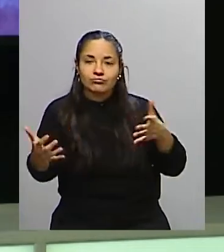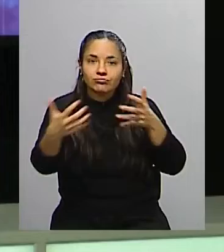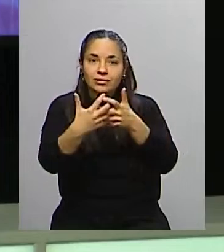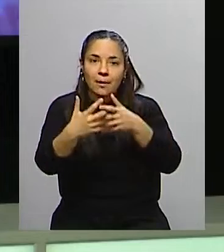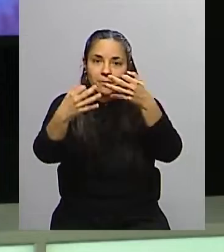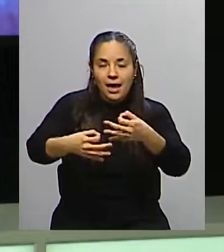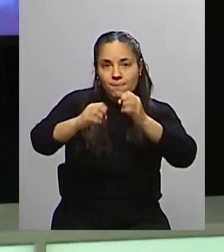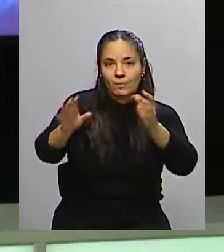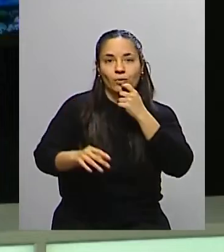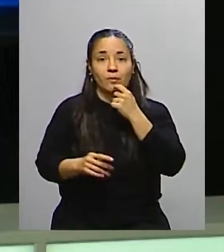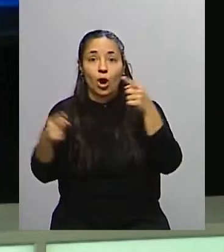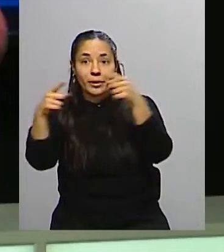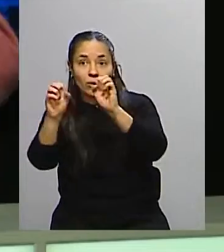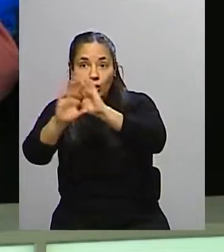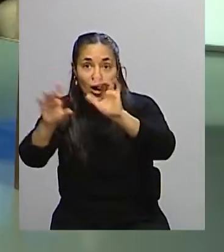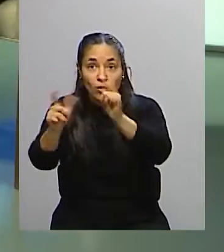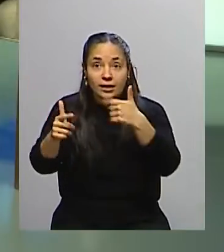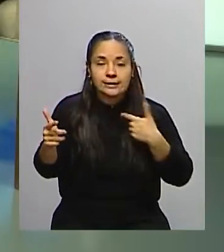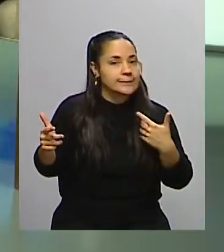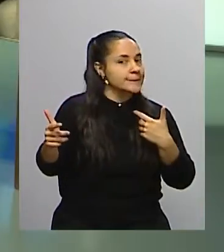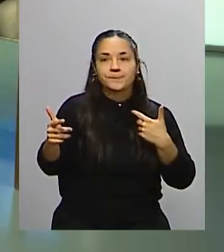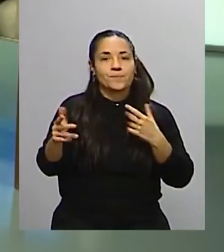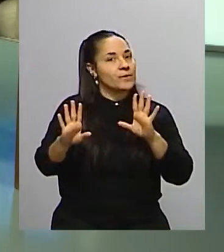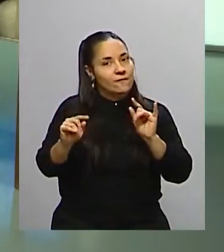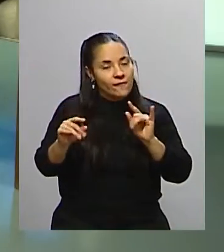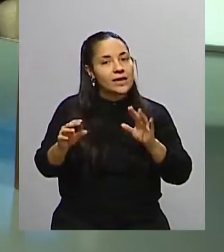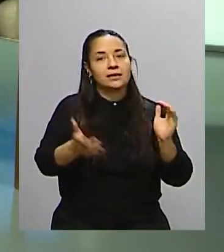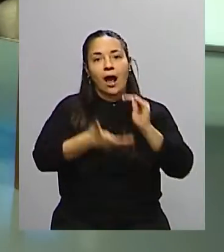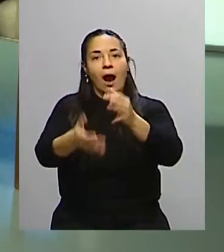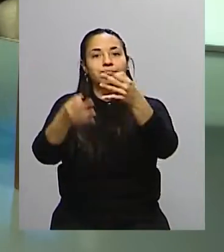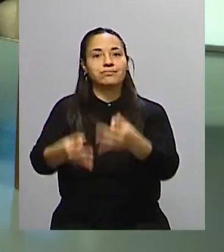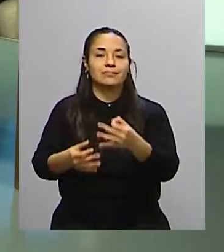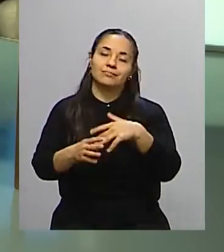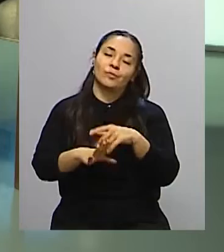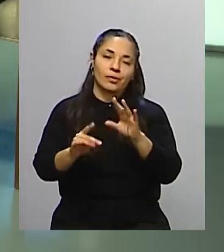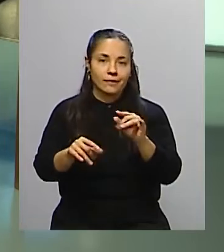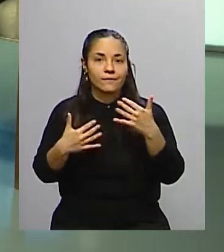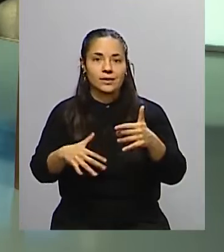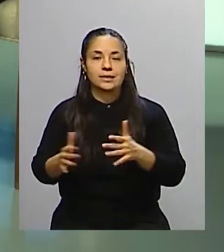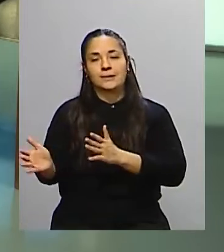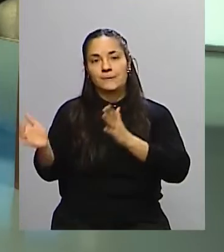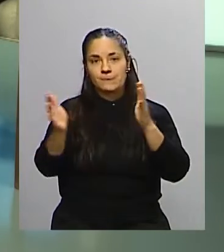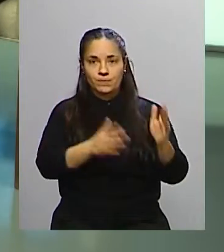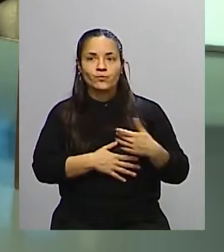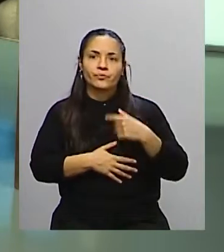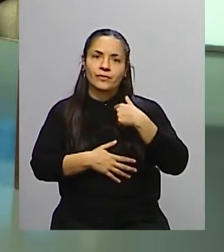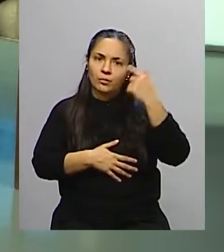no tenés claro el objetivo, difícilmente. Se me ocurre pensar un poco haciendo foco en esto, ¿no? Que vos mencionabas de la